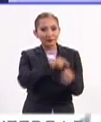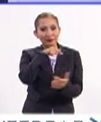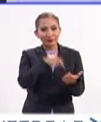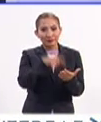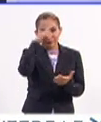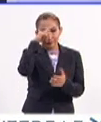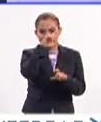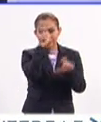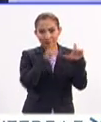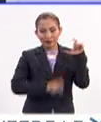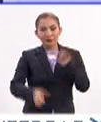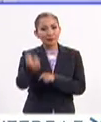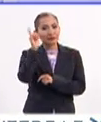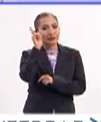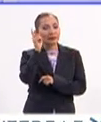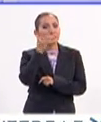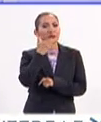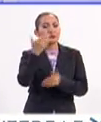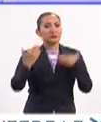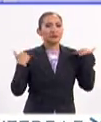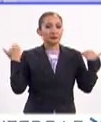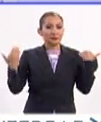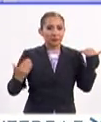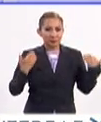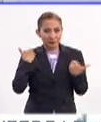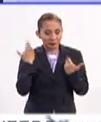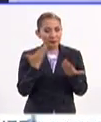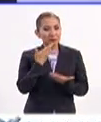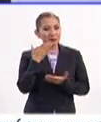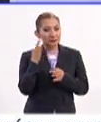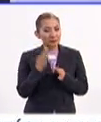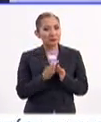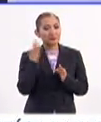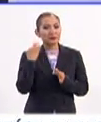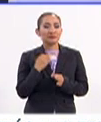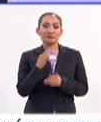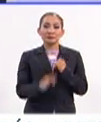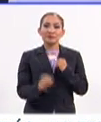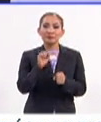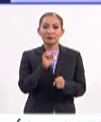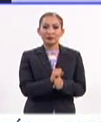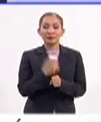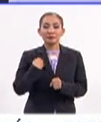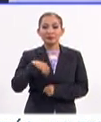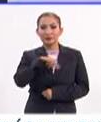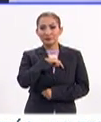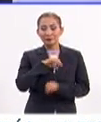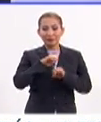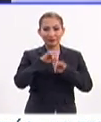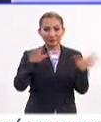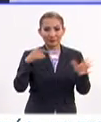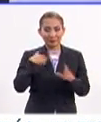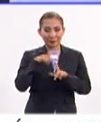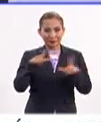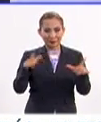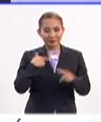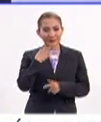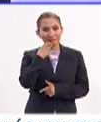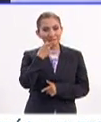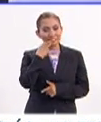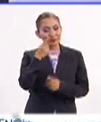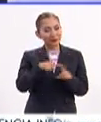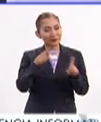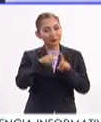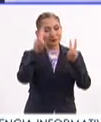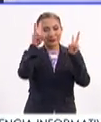del país. Espero hayan tenido un divertido, un productivo fin de semana. Y bueno, nosotros, por supuesto, estamos listos para hablar